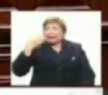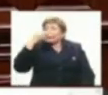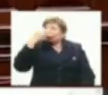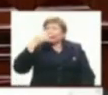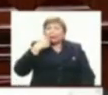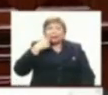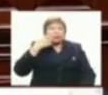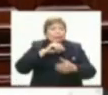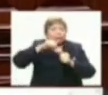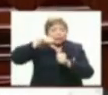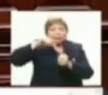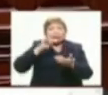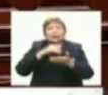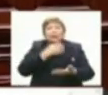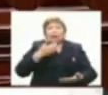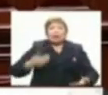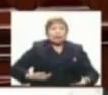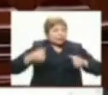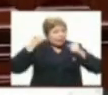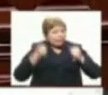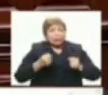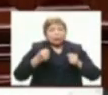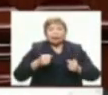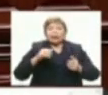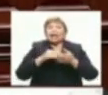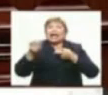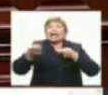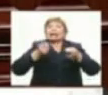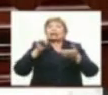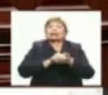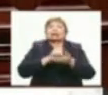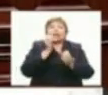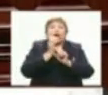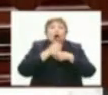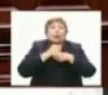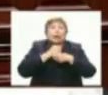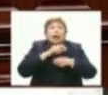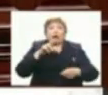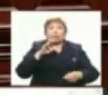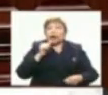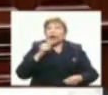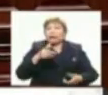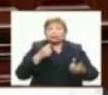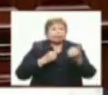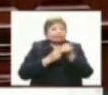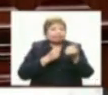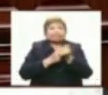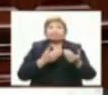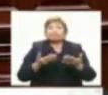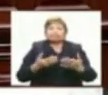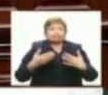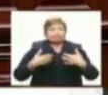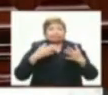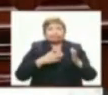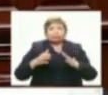primeros días de nuestro gobierno se fortalecerá la ejecución de obras de saneamiento rural sostenibles y de calidad a